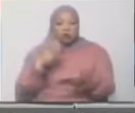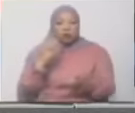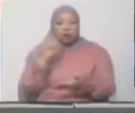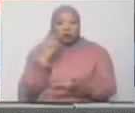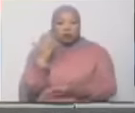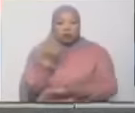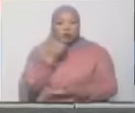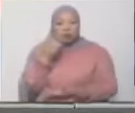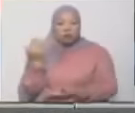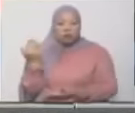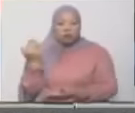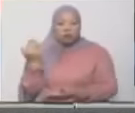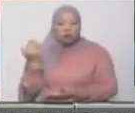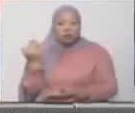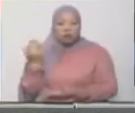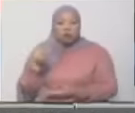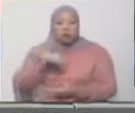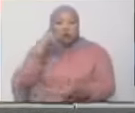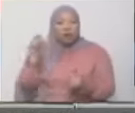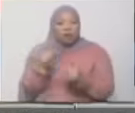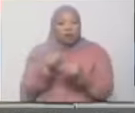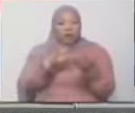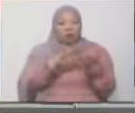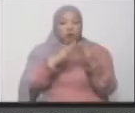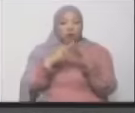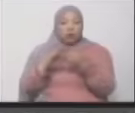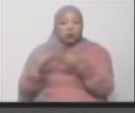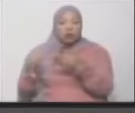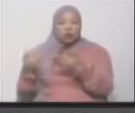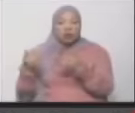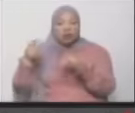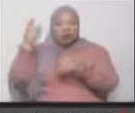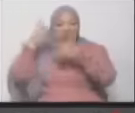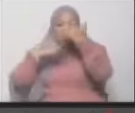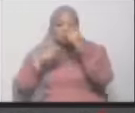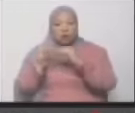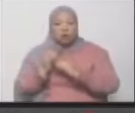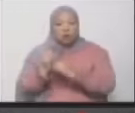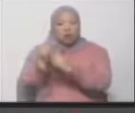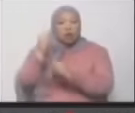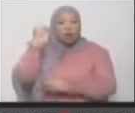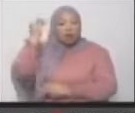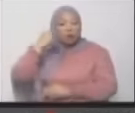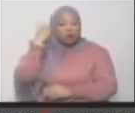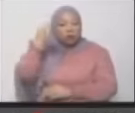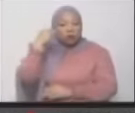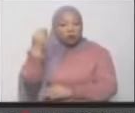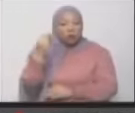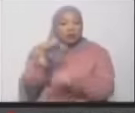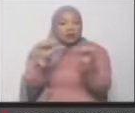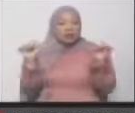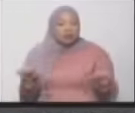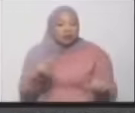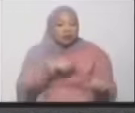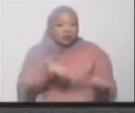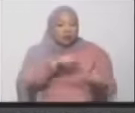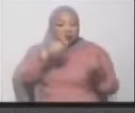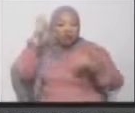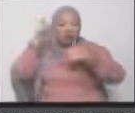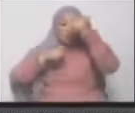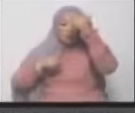Muñoz, El espíritu de la comuna y el golpe de timón, líneas del pensamiento descolonial de Hugo Chávez